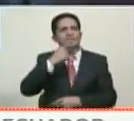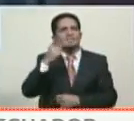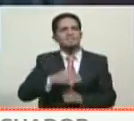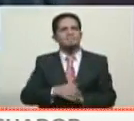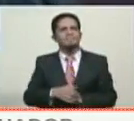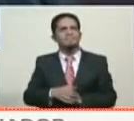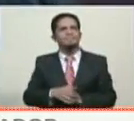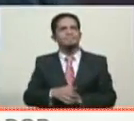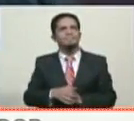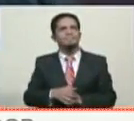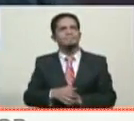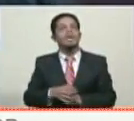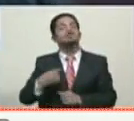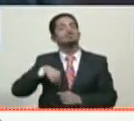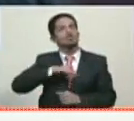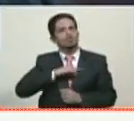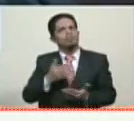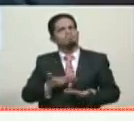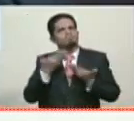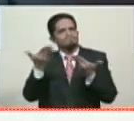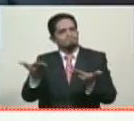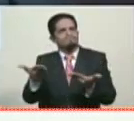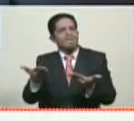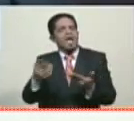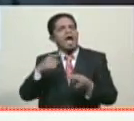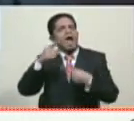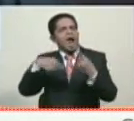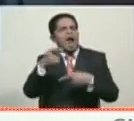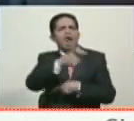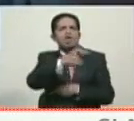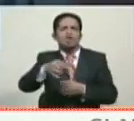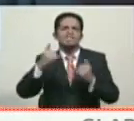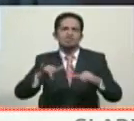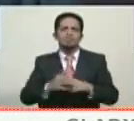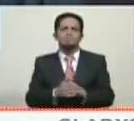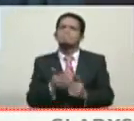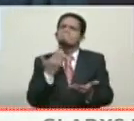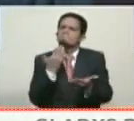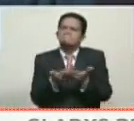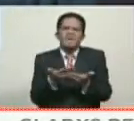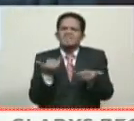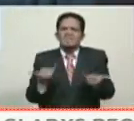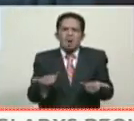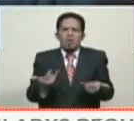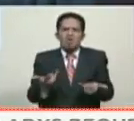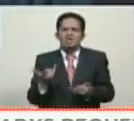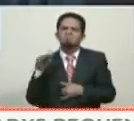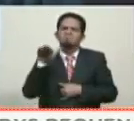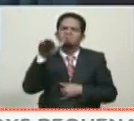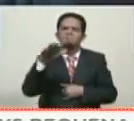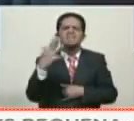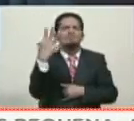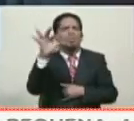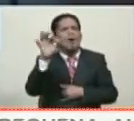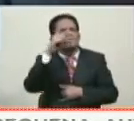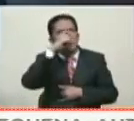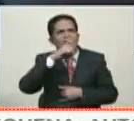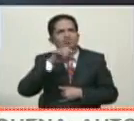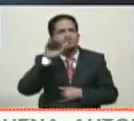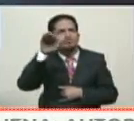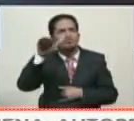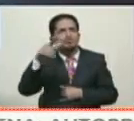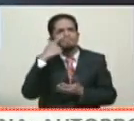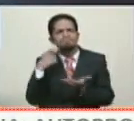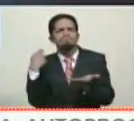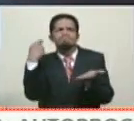a dejarle el camino hecho a las generaciones por venir. ¿Qué pedimos en la Venezuela de los próximos 50 años? Invertir